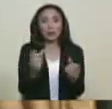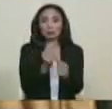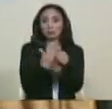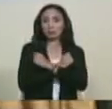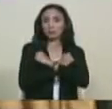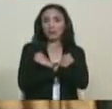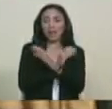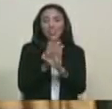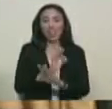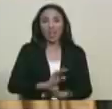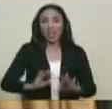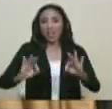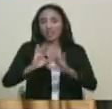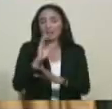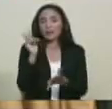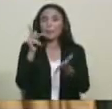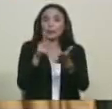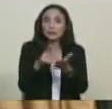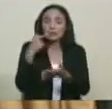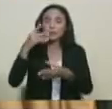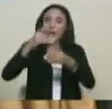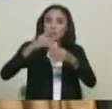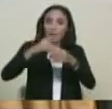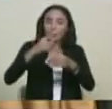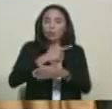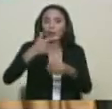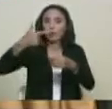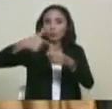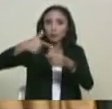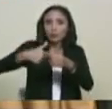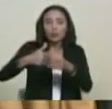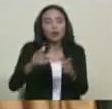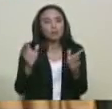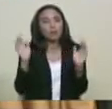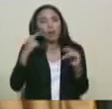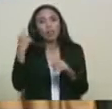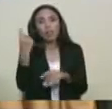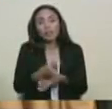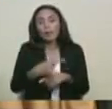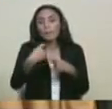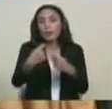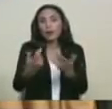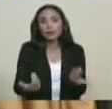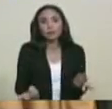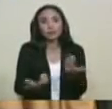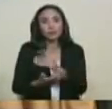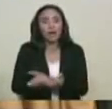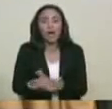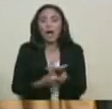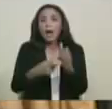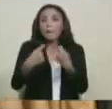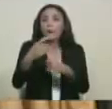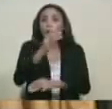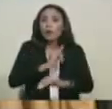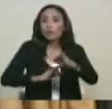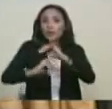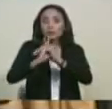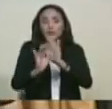quiera participar del subsidio directo, tendrá que pagar el combustible al precio